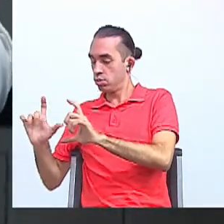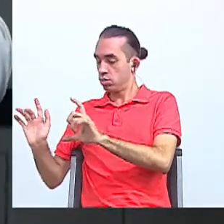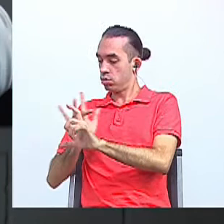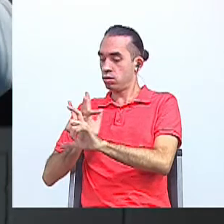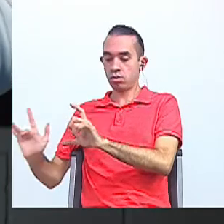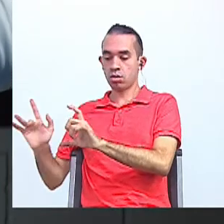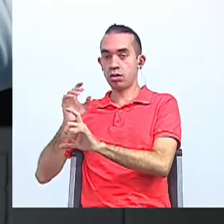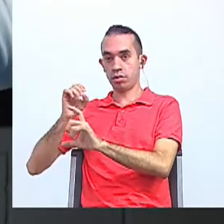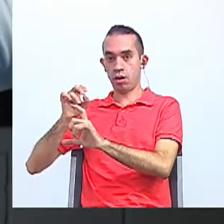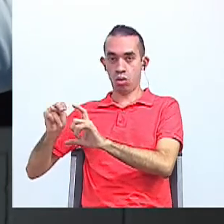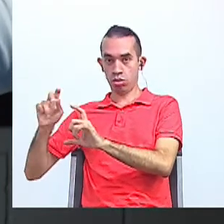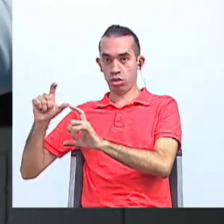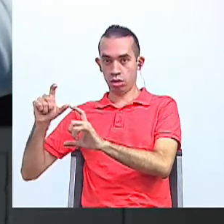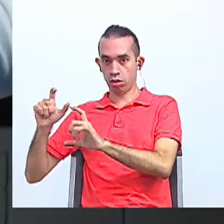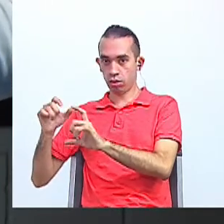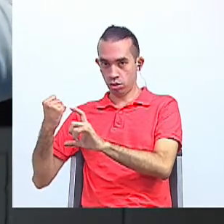Newton.